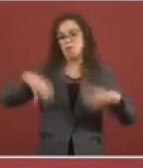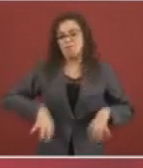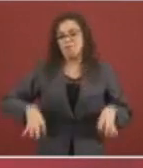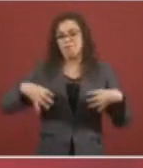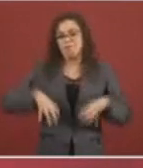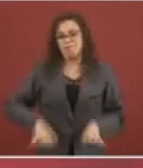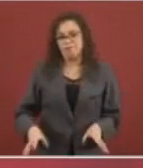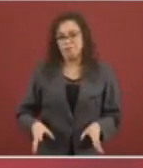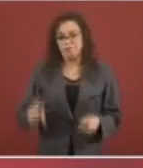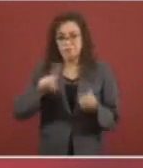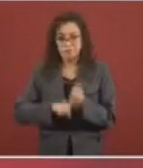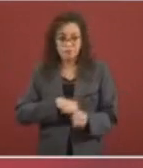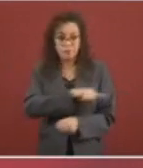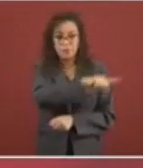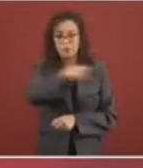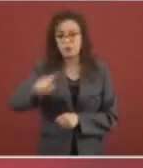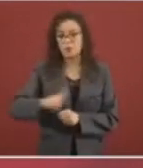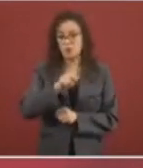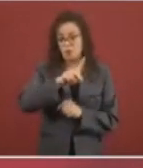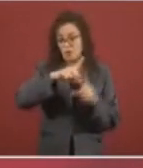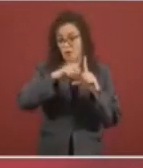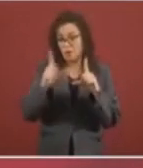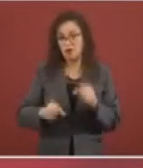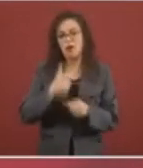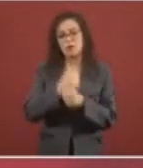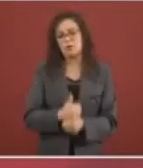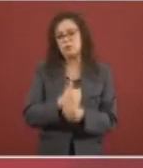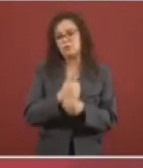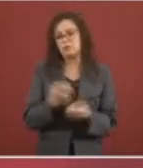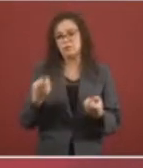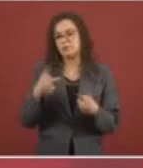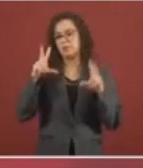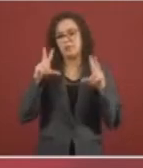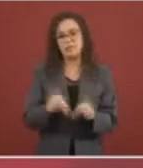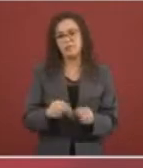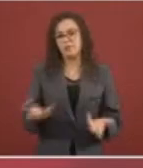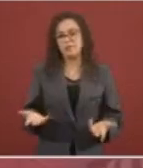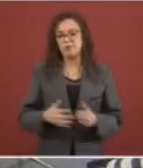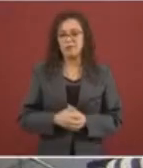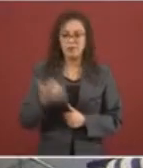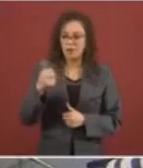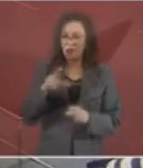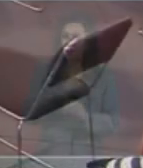con el sufrimiento de la mayoría de la gente. No, nada de eso.